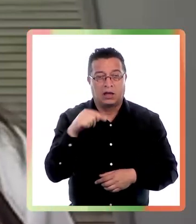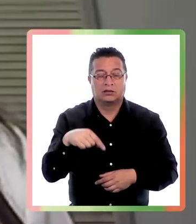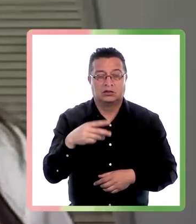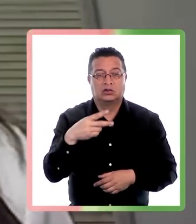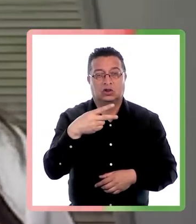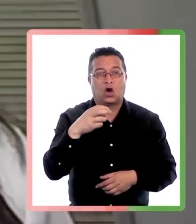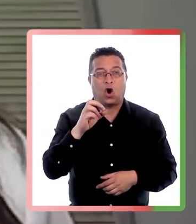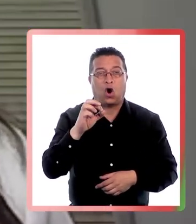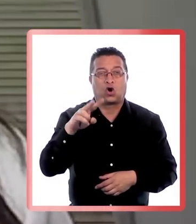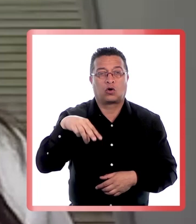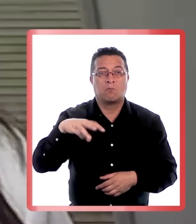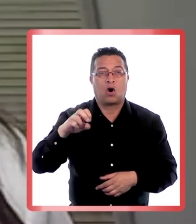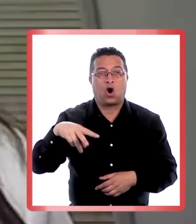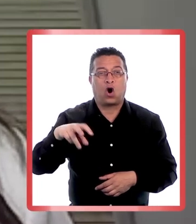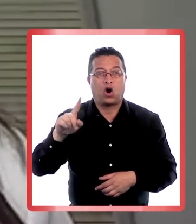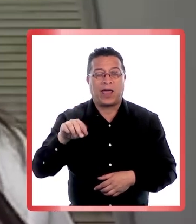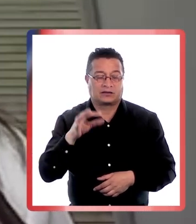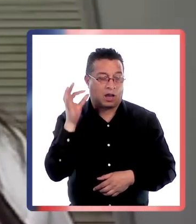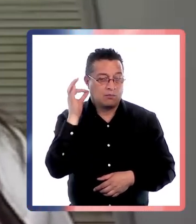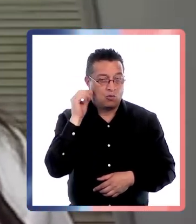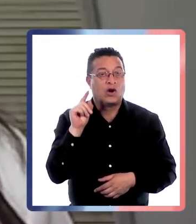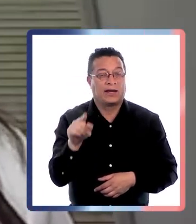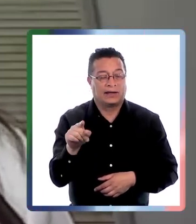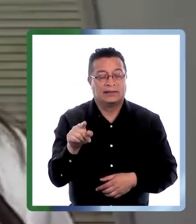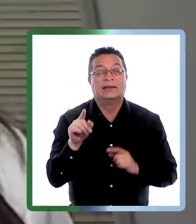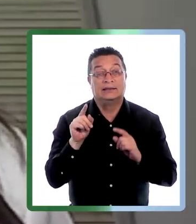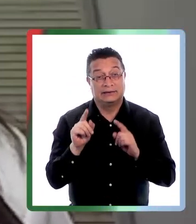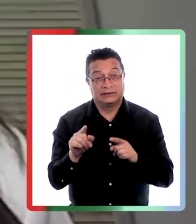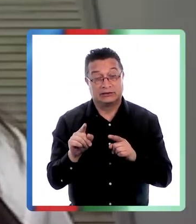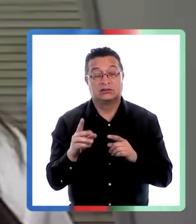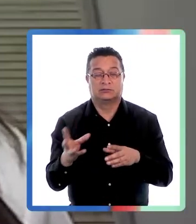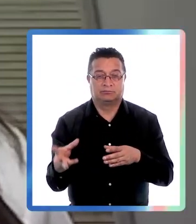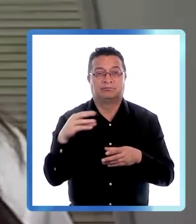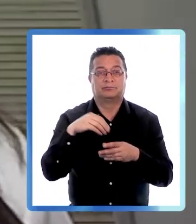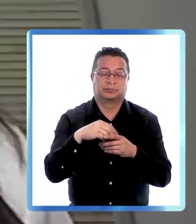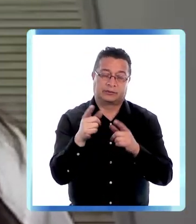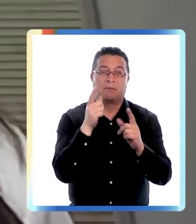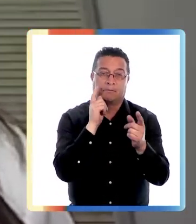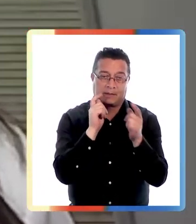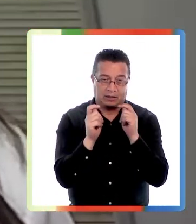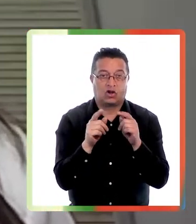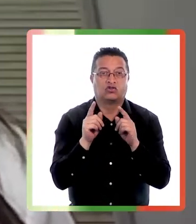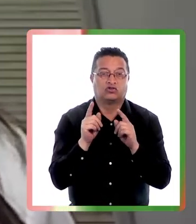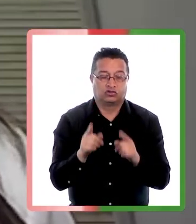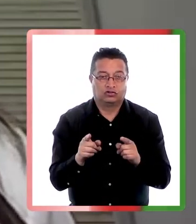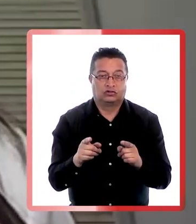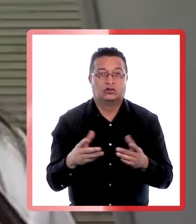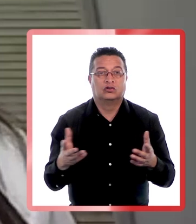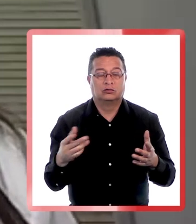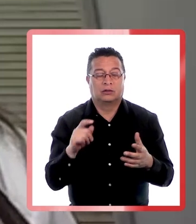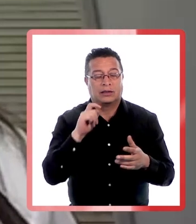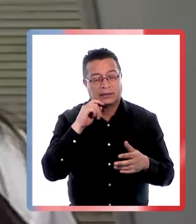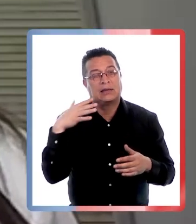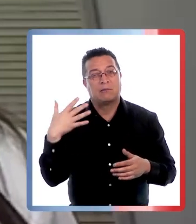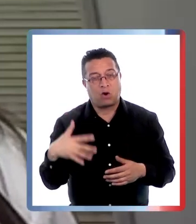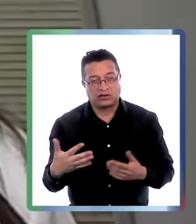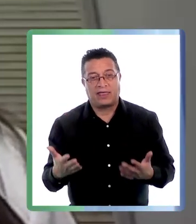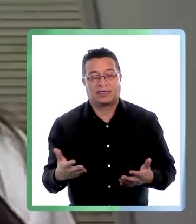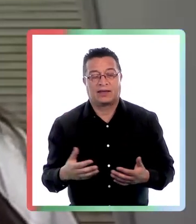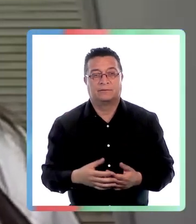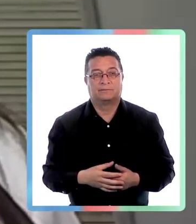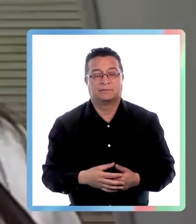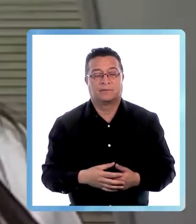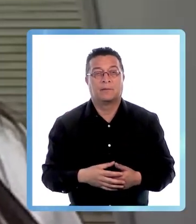exposición a hormonas en la mujer y que constituyen factores de riesgo